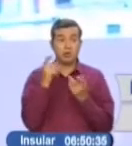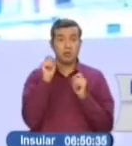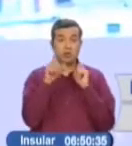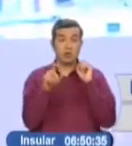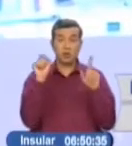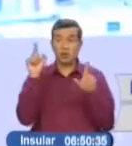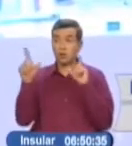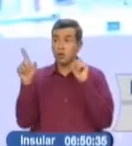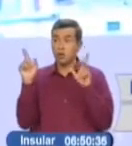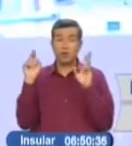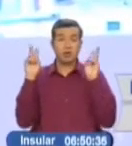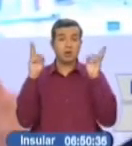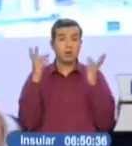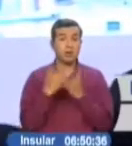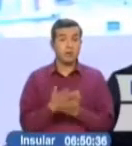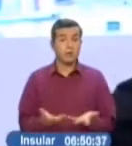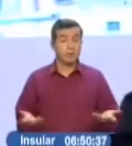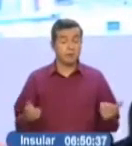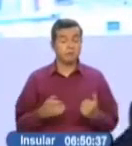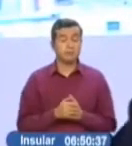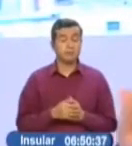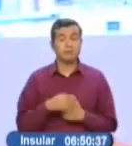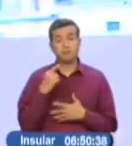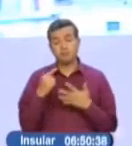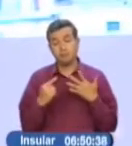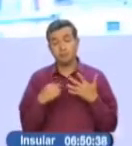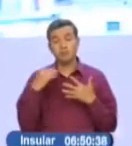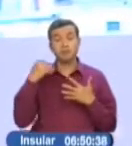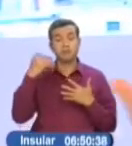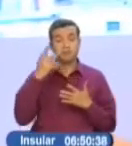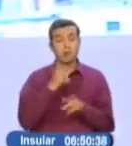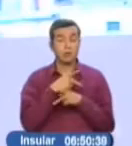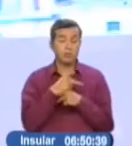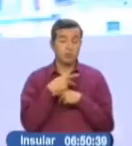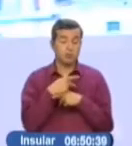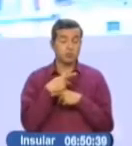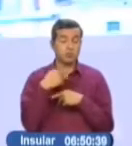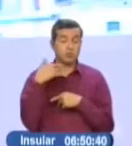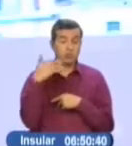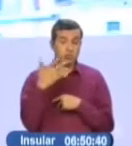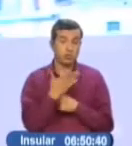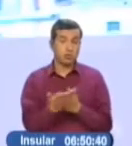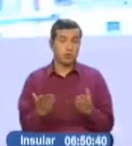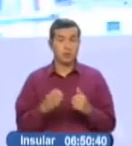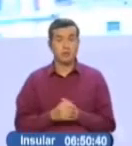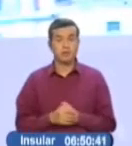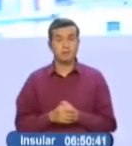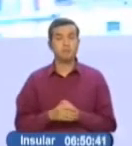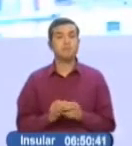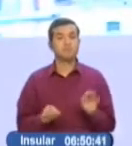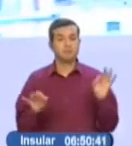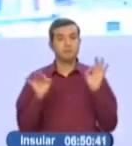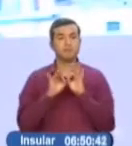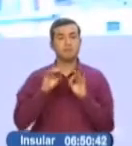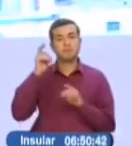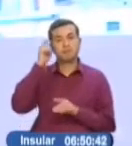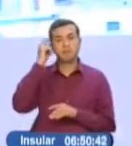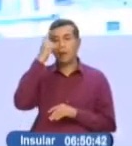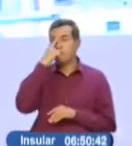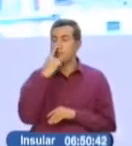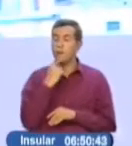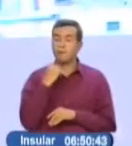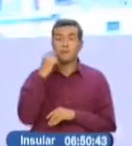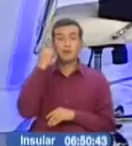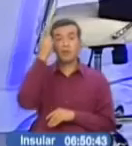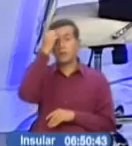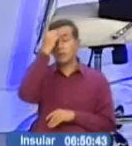altos en términos de lo que podrían ser algunos insumos o factores de producción en la forma más convencional. Entonces hay que mirar los perfiles de